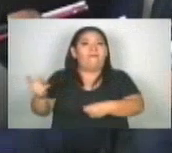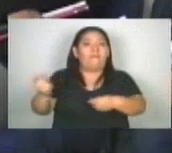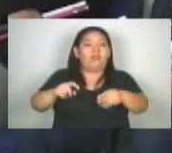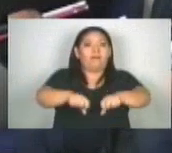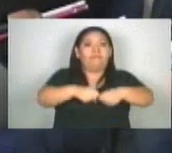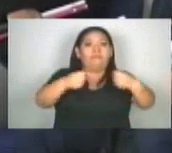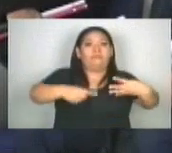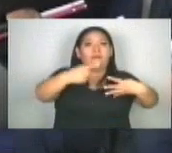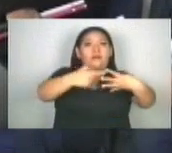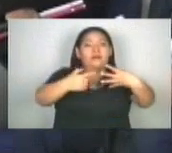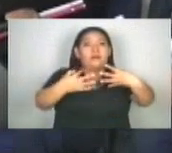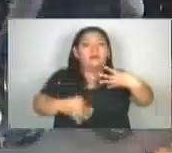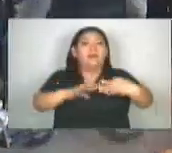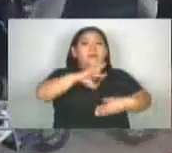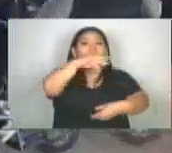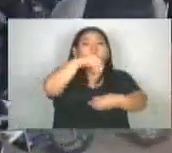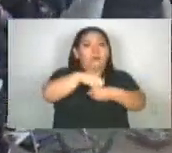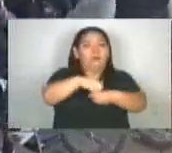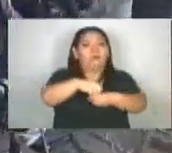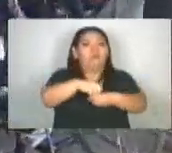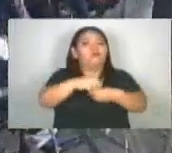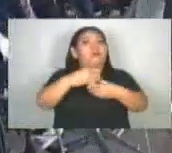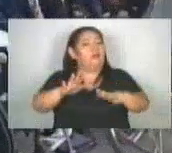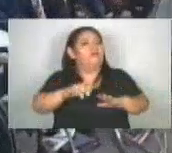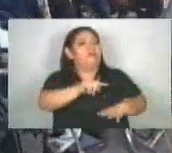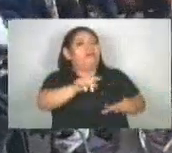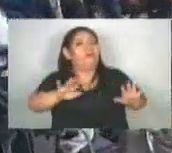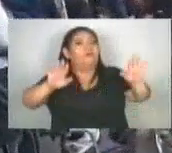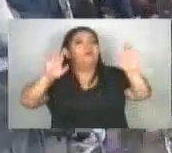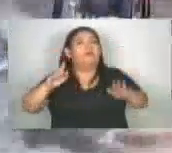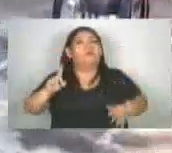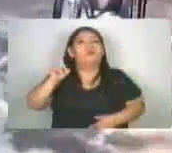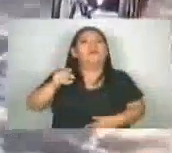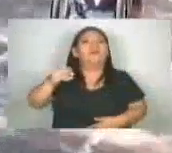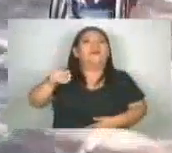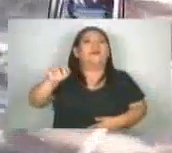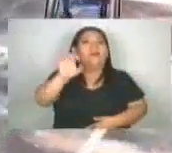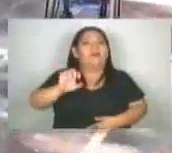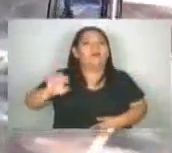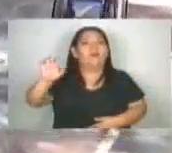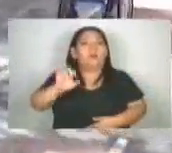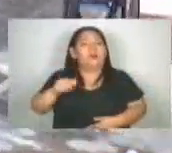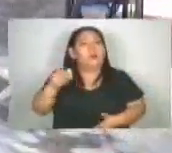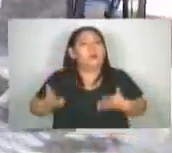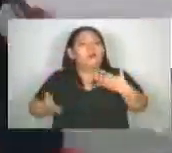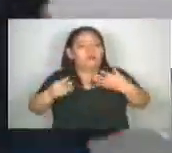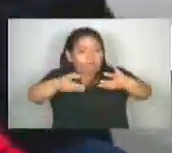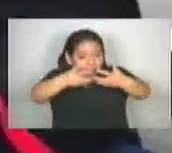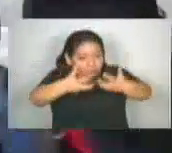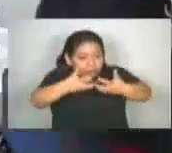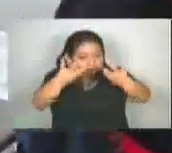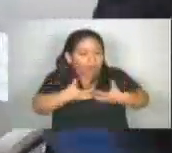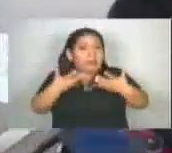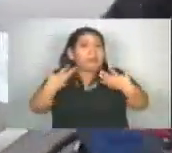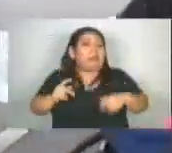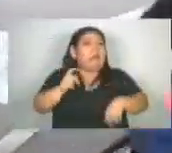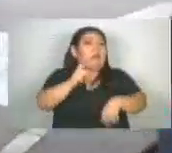Personas con Discapacidad puedan ser sancionadas. En enero del próximo año se tiene previsto sean estudiadas tras una prórroga aprobada.